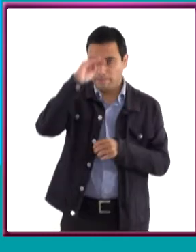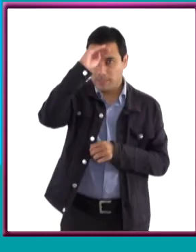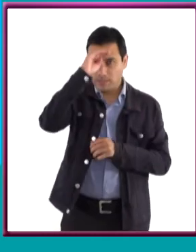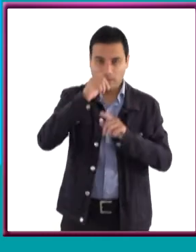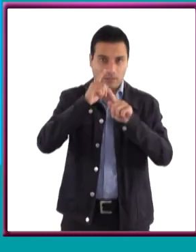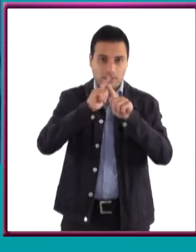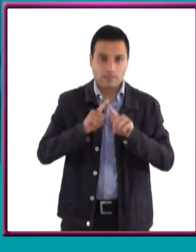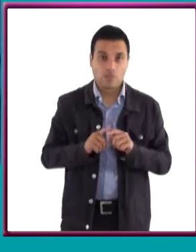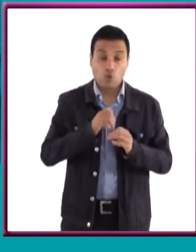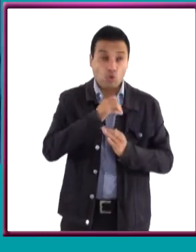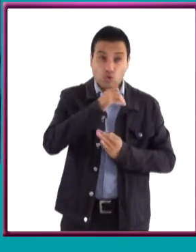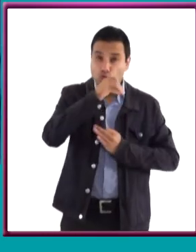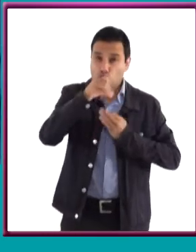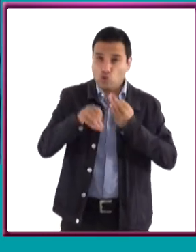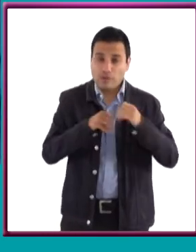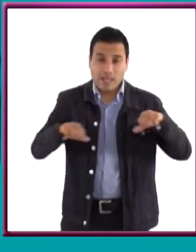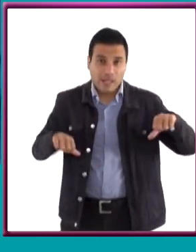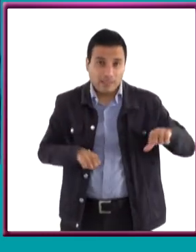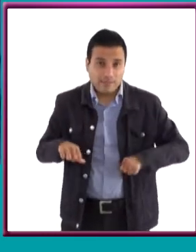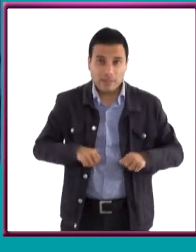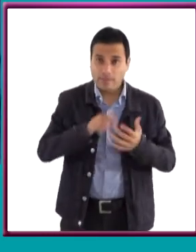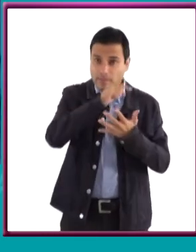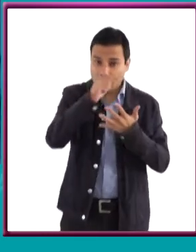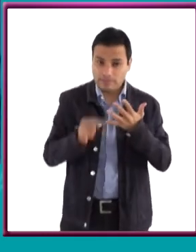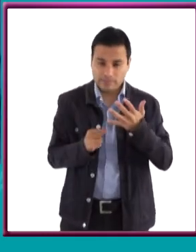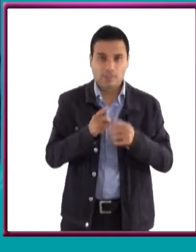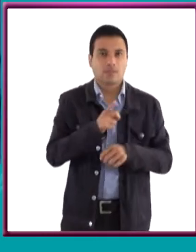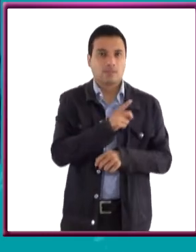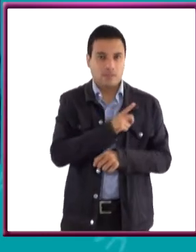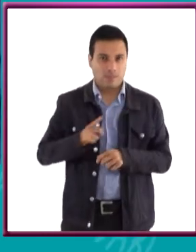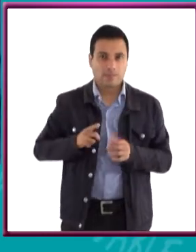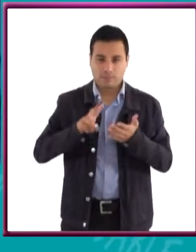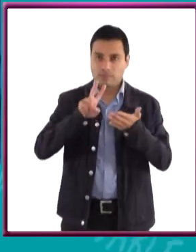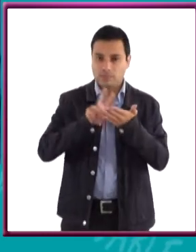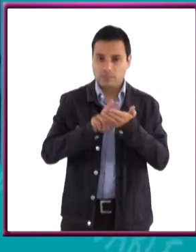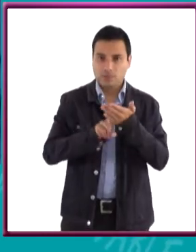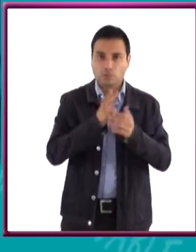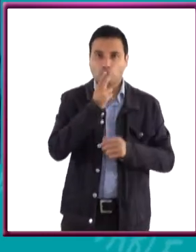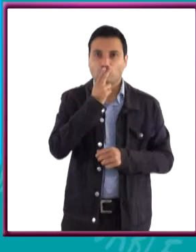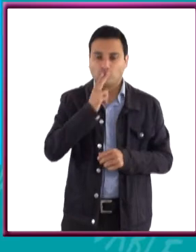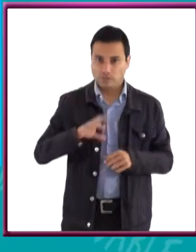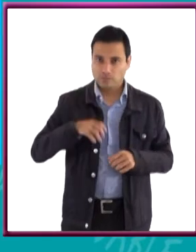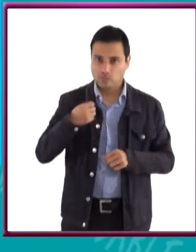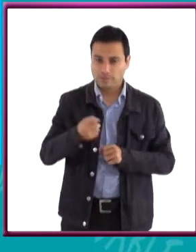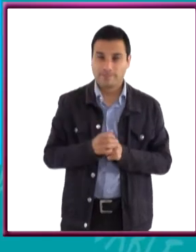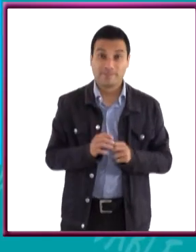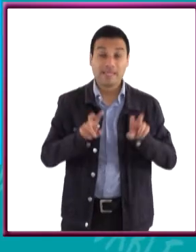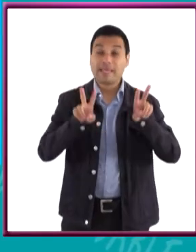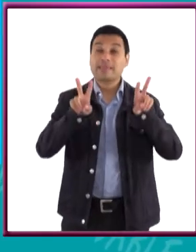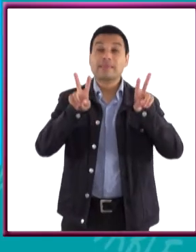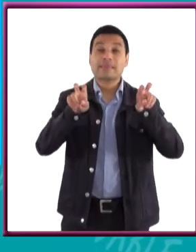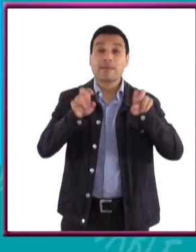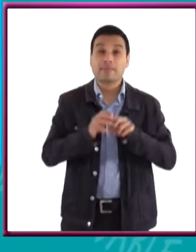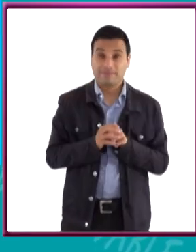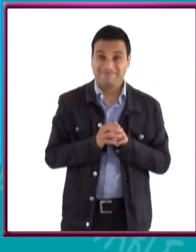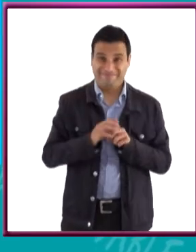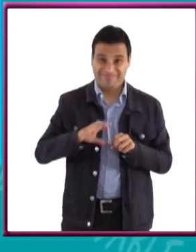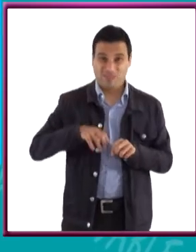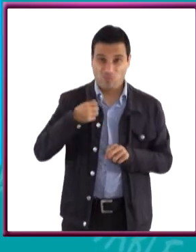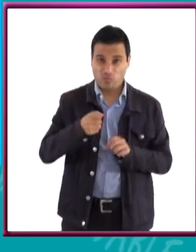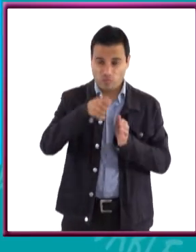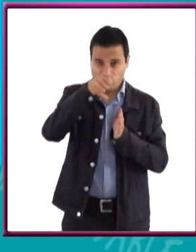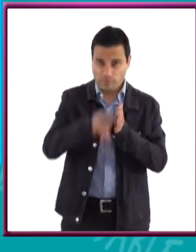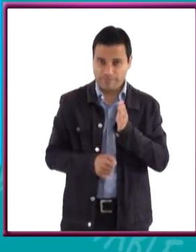o pensar. Todas las actividades deben respetarse y valorarse por igual. Para profundizar en el tema del